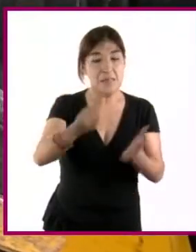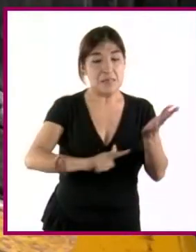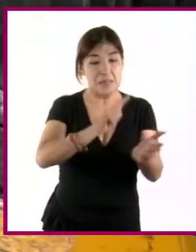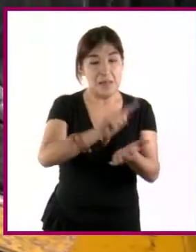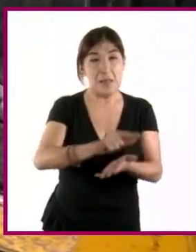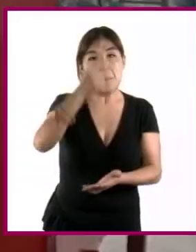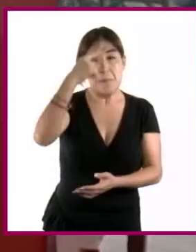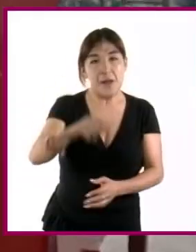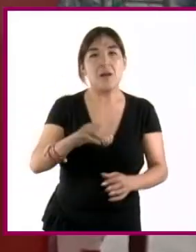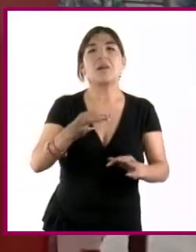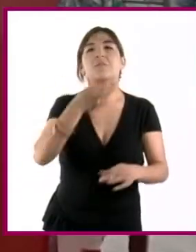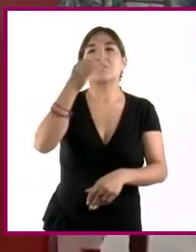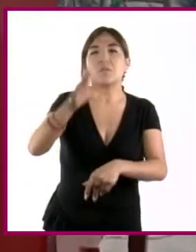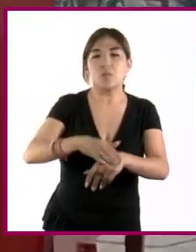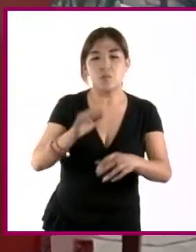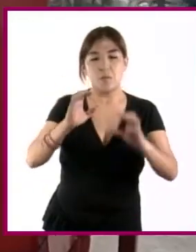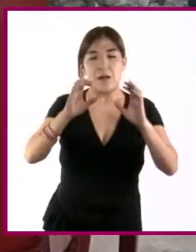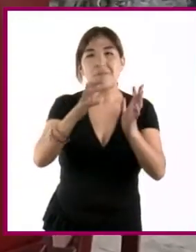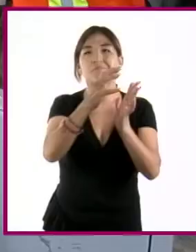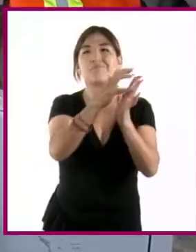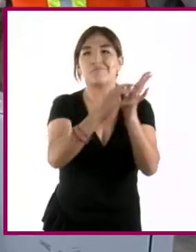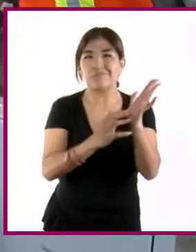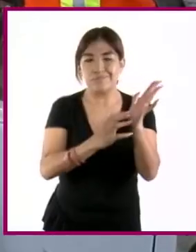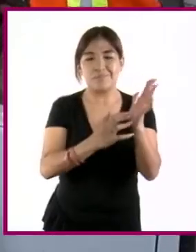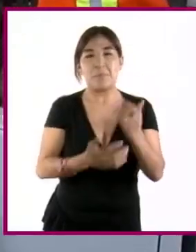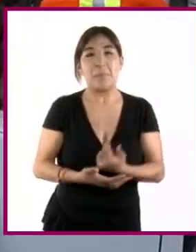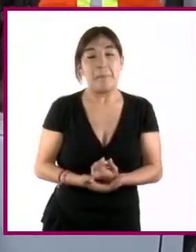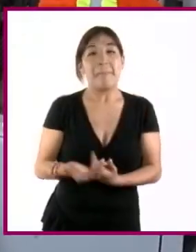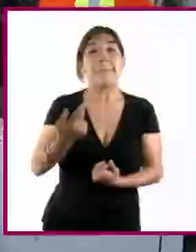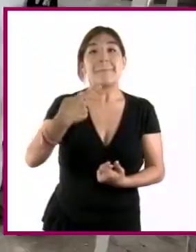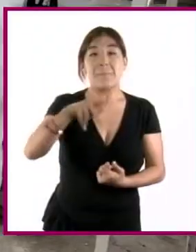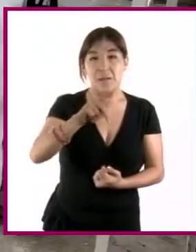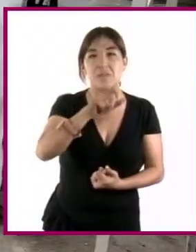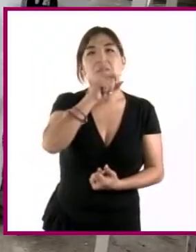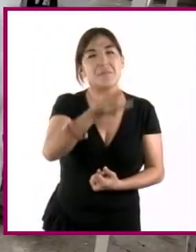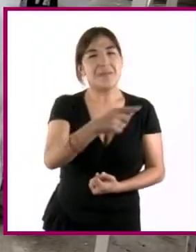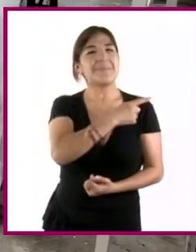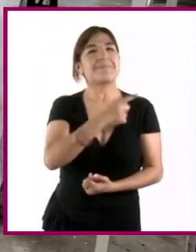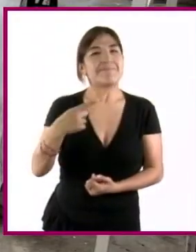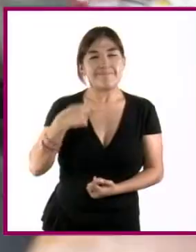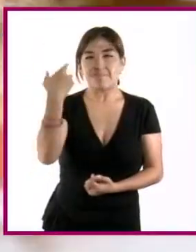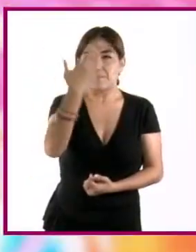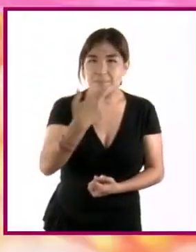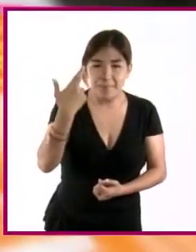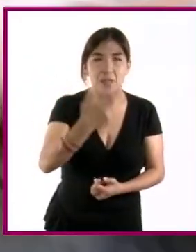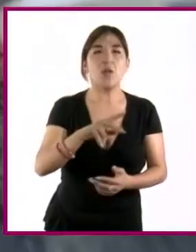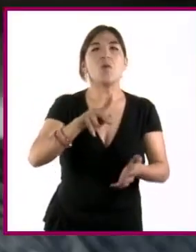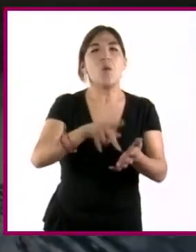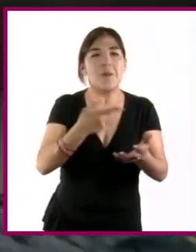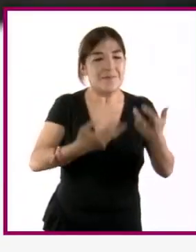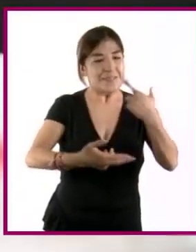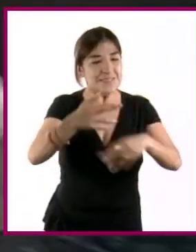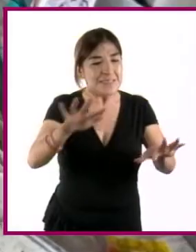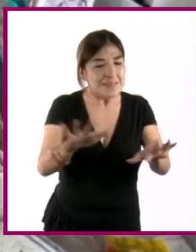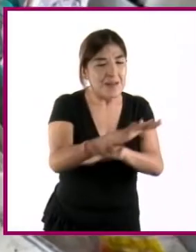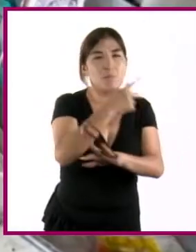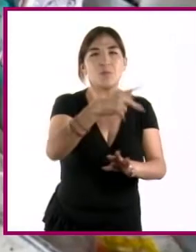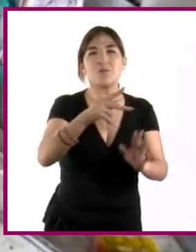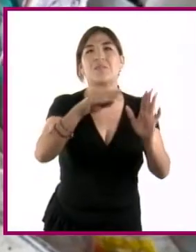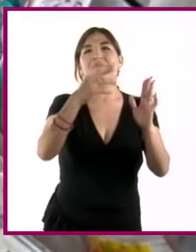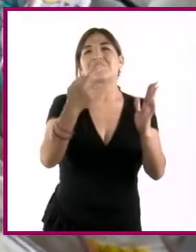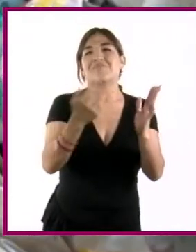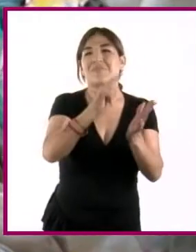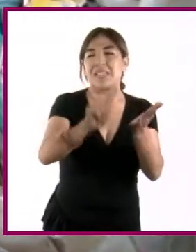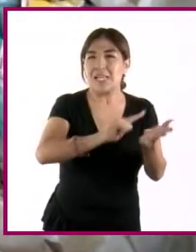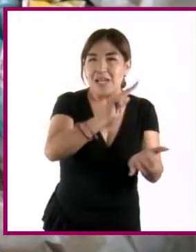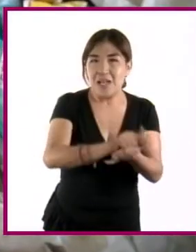y Gestión Integral de los Residuos. Sin embargo, falta revisarla, actualizarla e incluir lineamientos generales